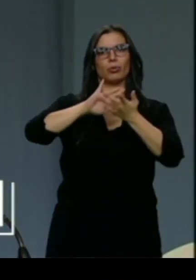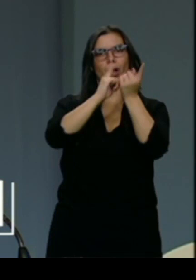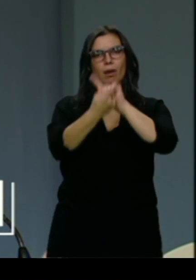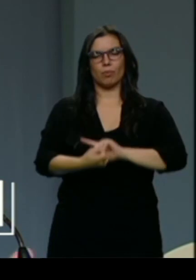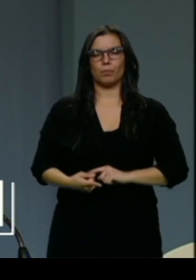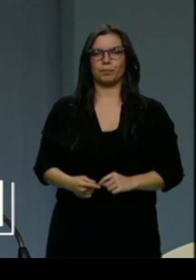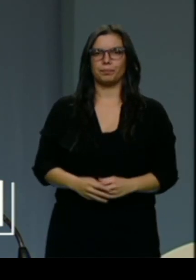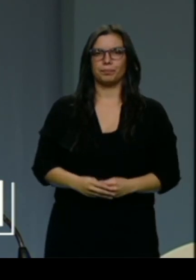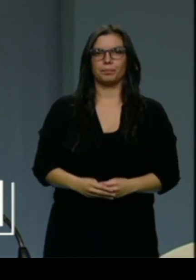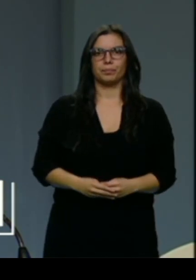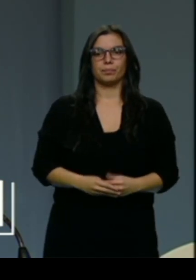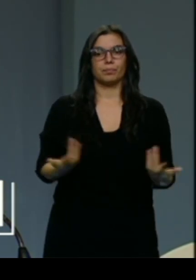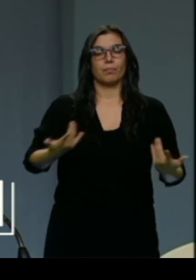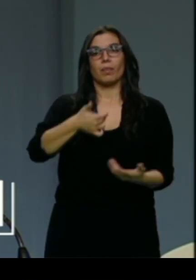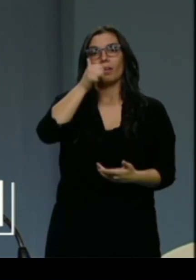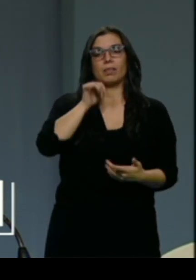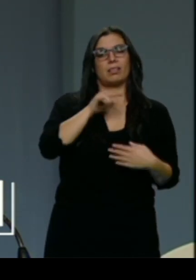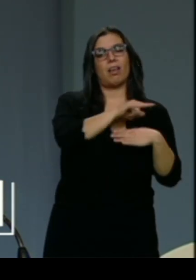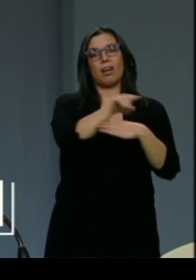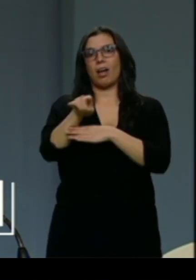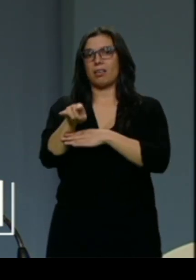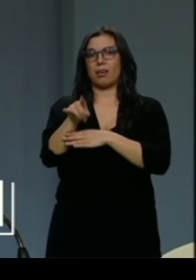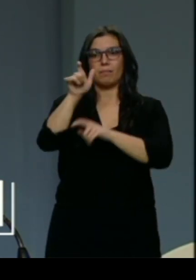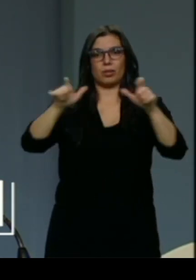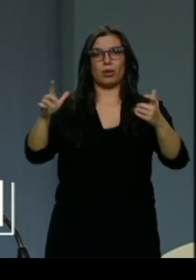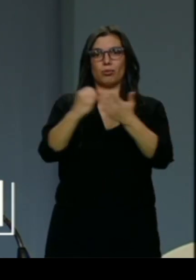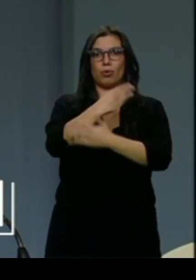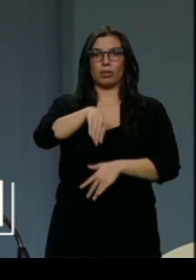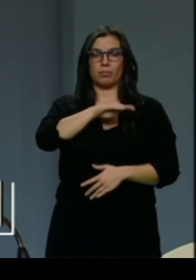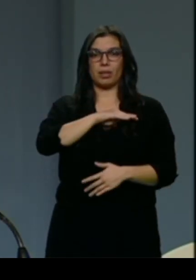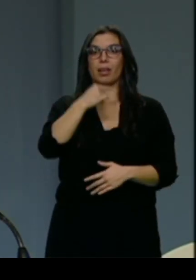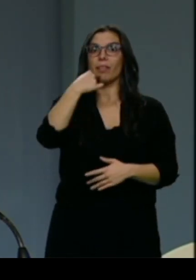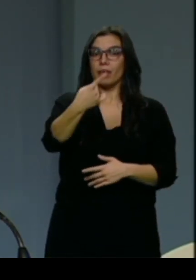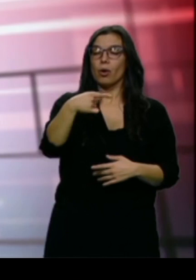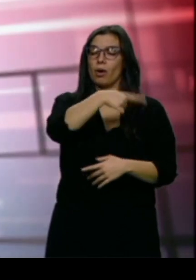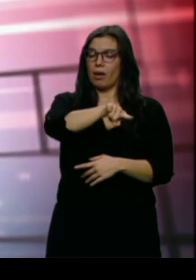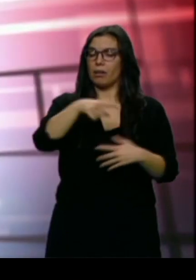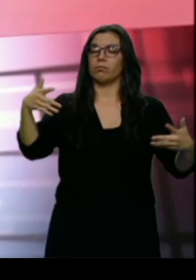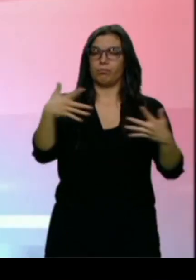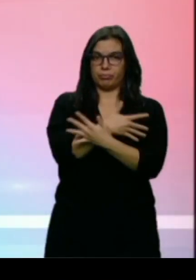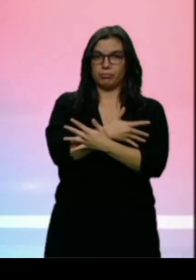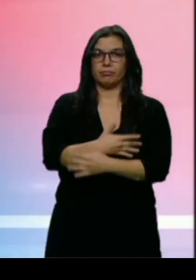Nos ha engañado a todos los españoles y quiero deciros, le va a salir el tiro por la culata.